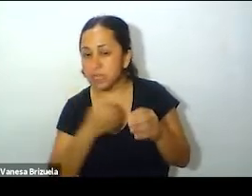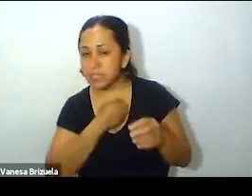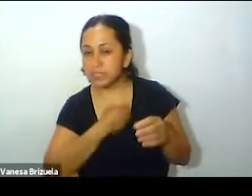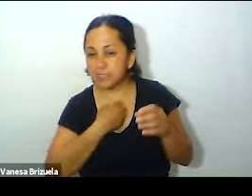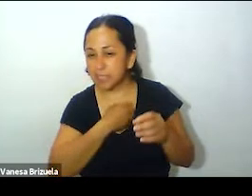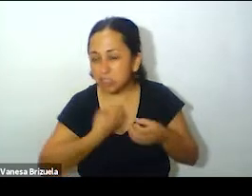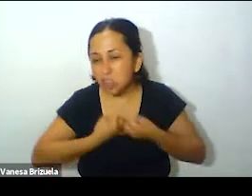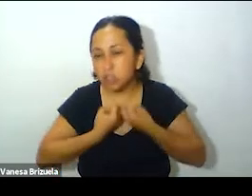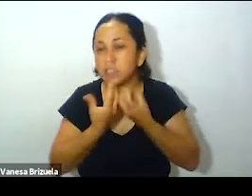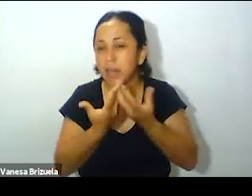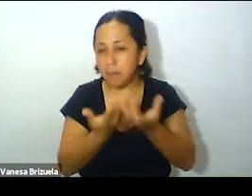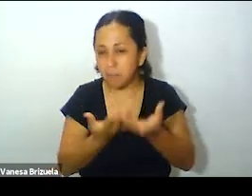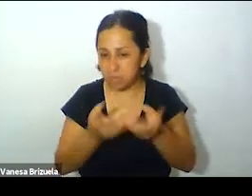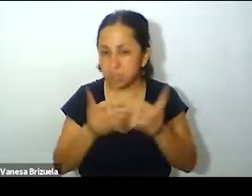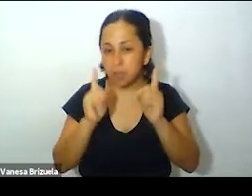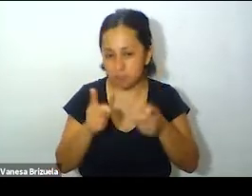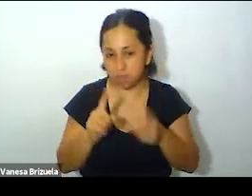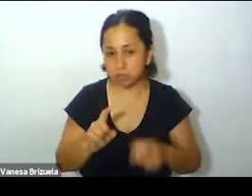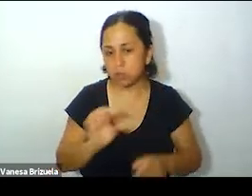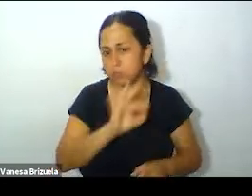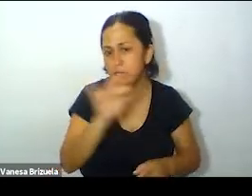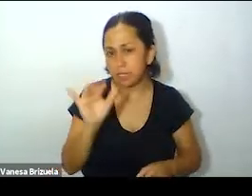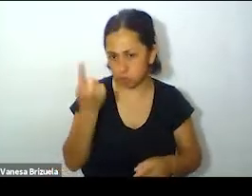transmiten ciertas sensaciones por sí solos.